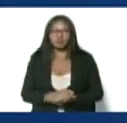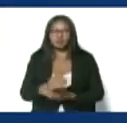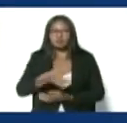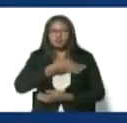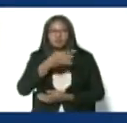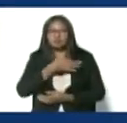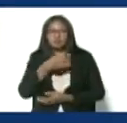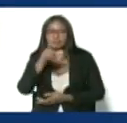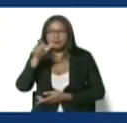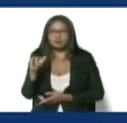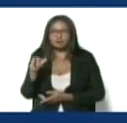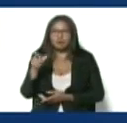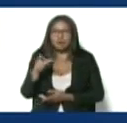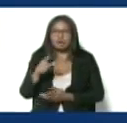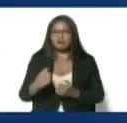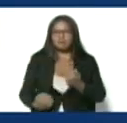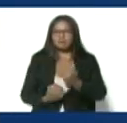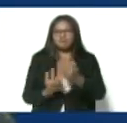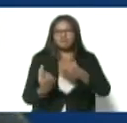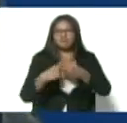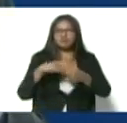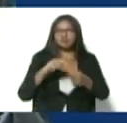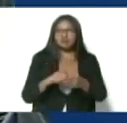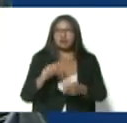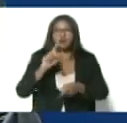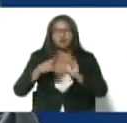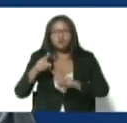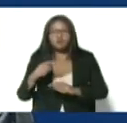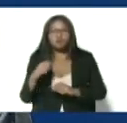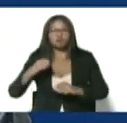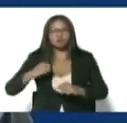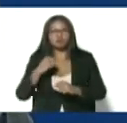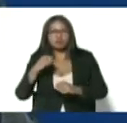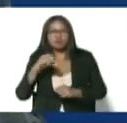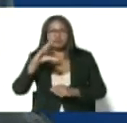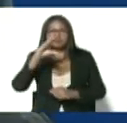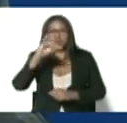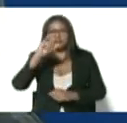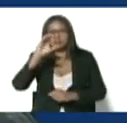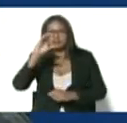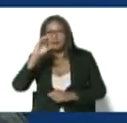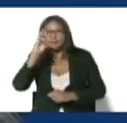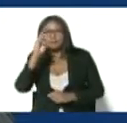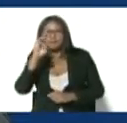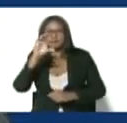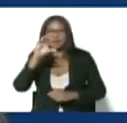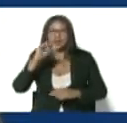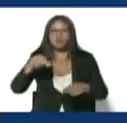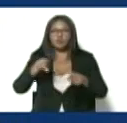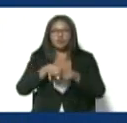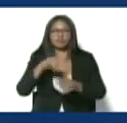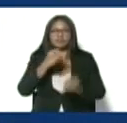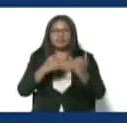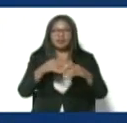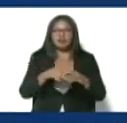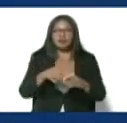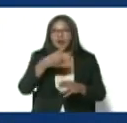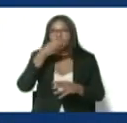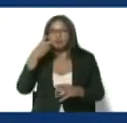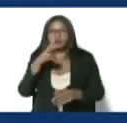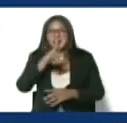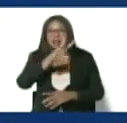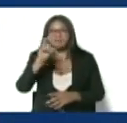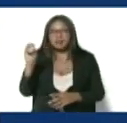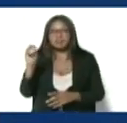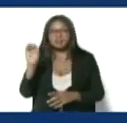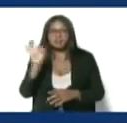cómplices funcionarios de nuestra guardia nacional el 6 cpc y cualquier institución terminaba con la droga el 20 por ciento del